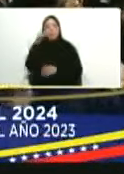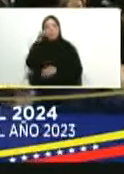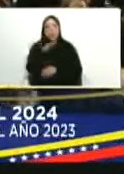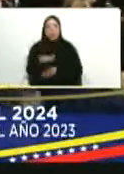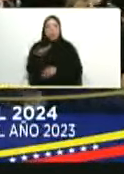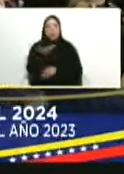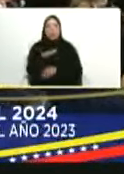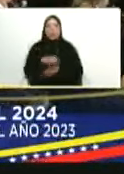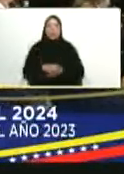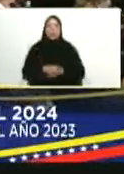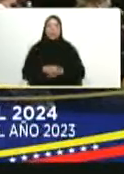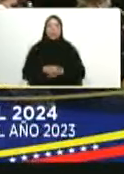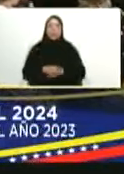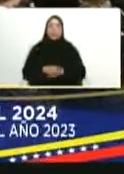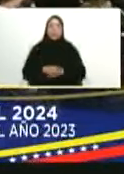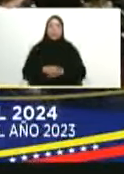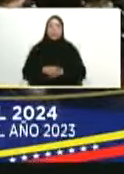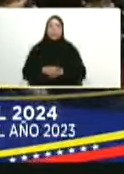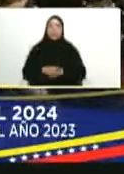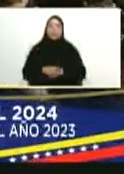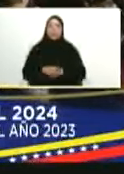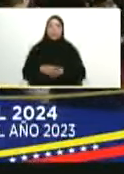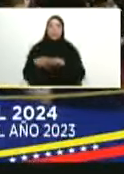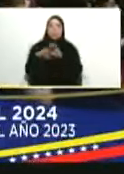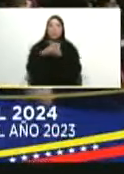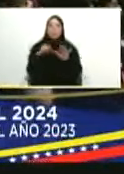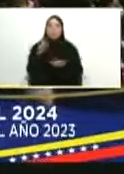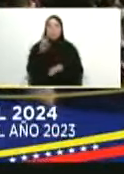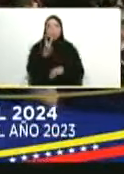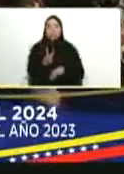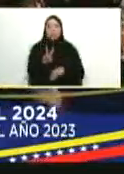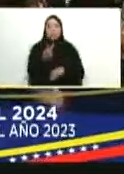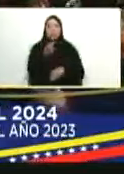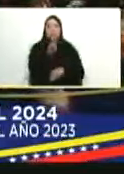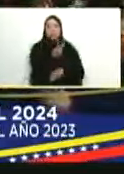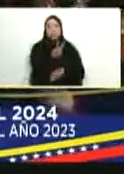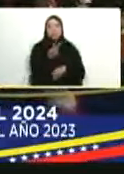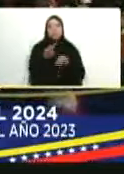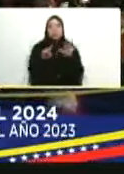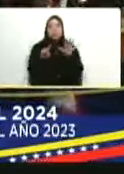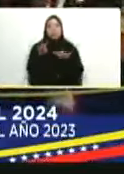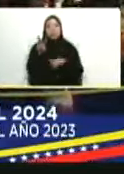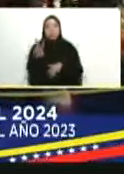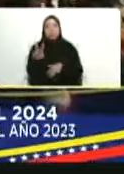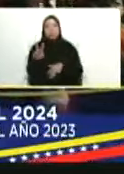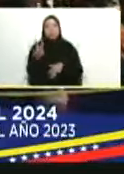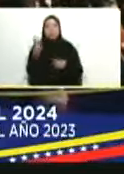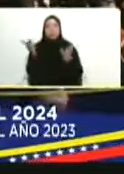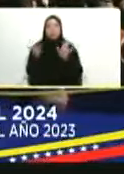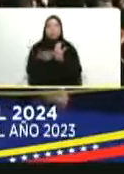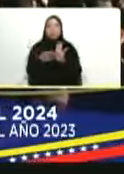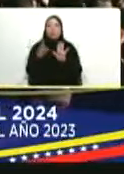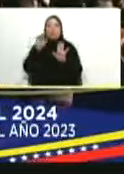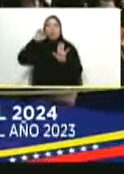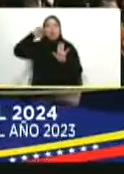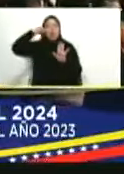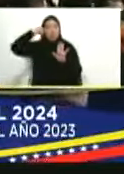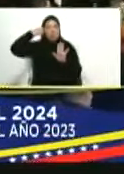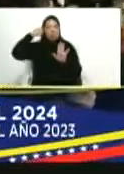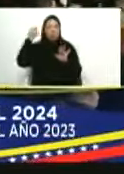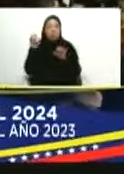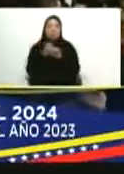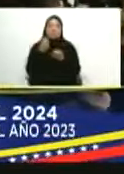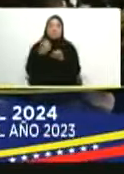Ley Orgánica del Poder Judicial. El artículo 267 de la Carta Magna, recordemos que establece